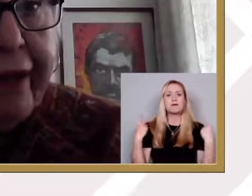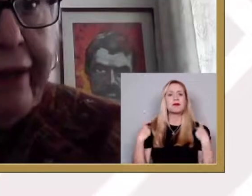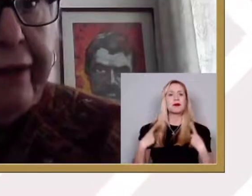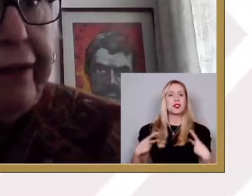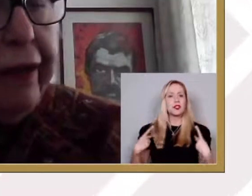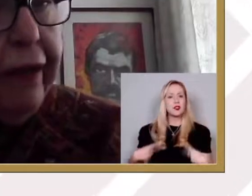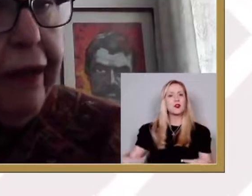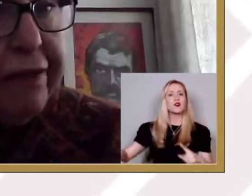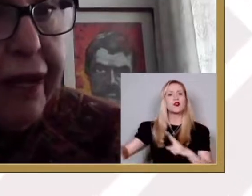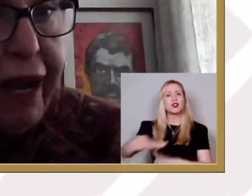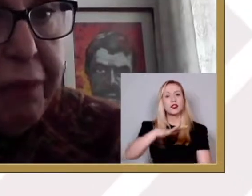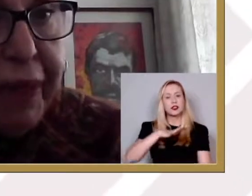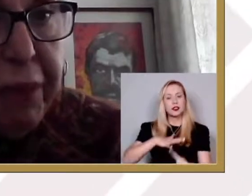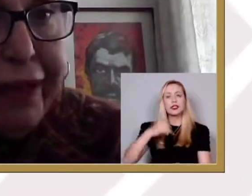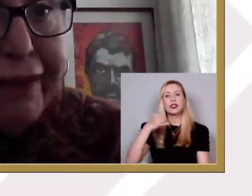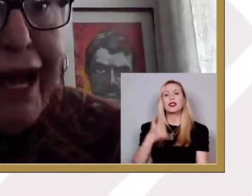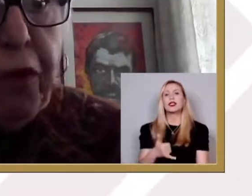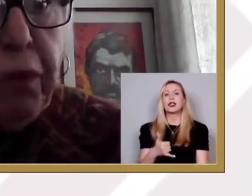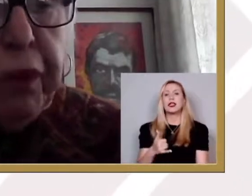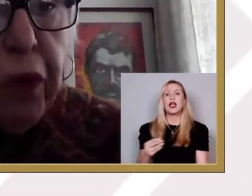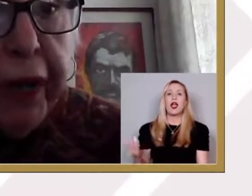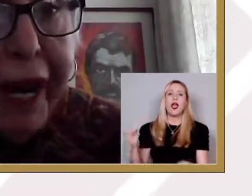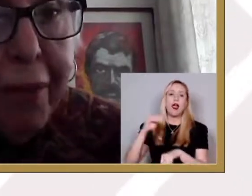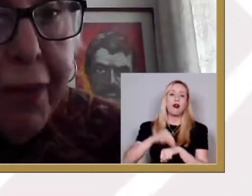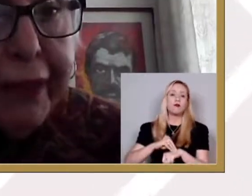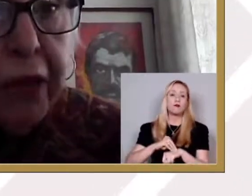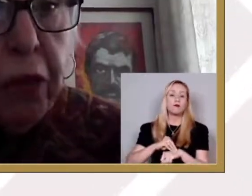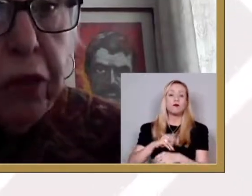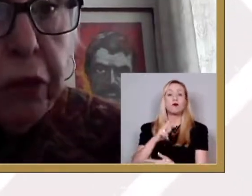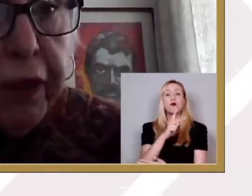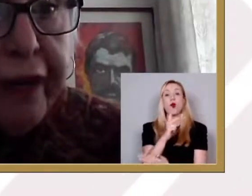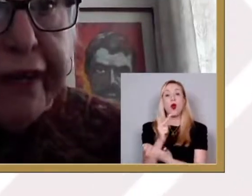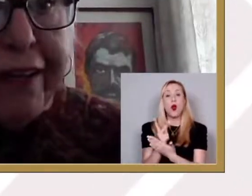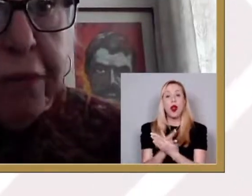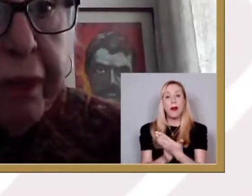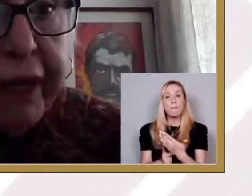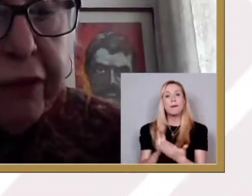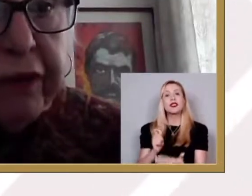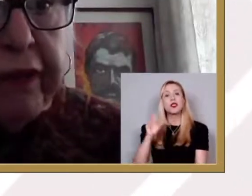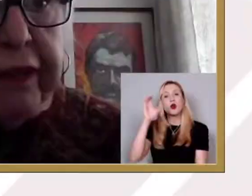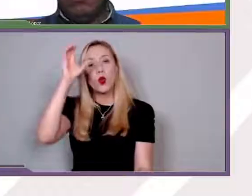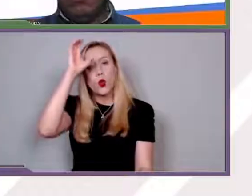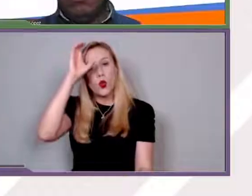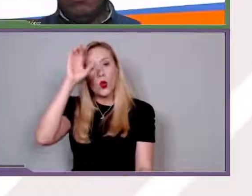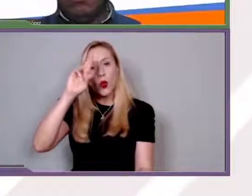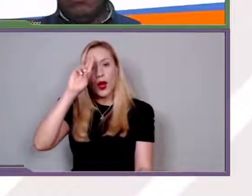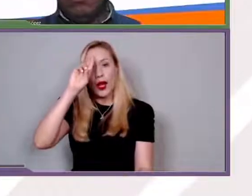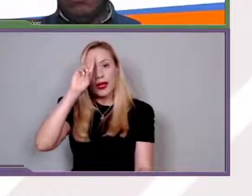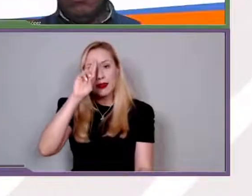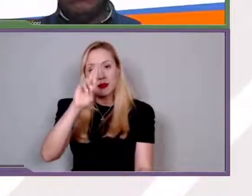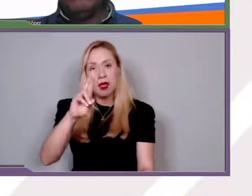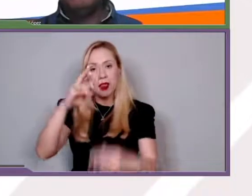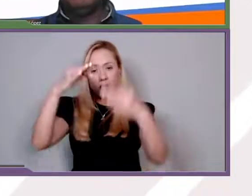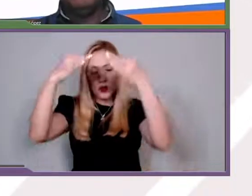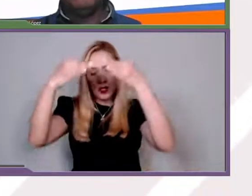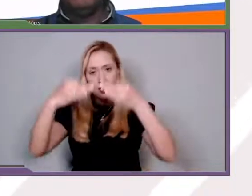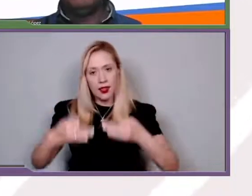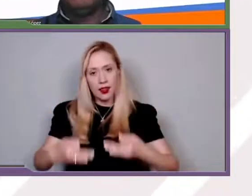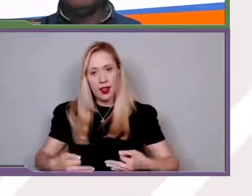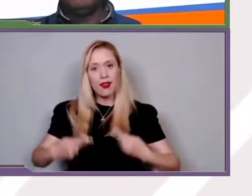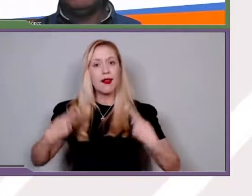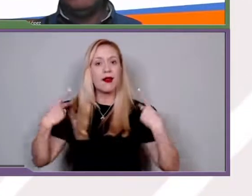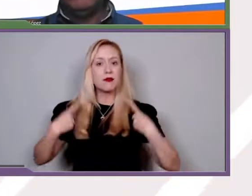población y se implementa un programa de cultura de respeto y dignidad a las personas